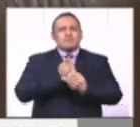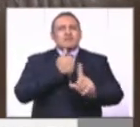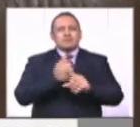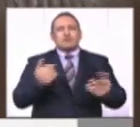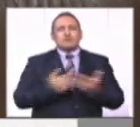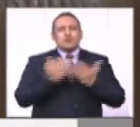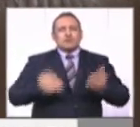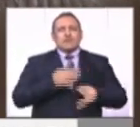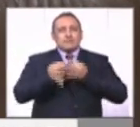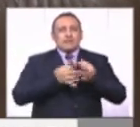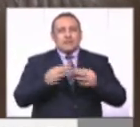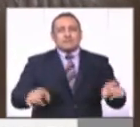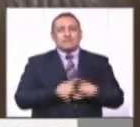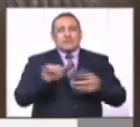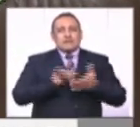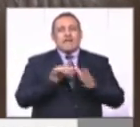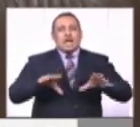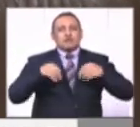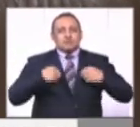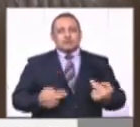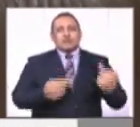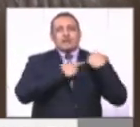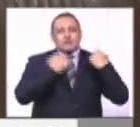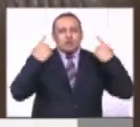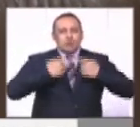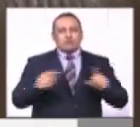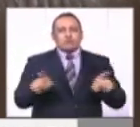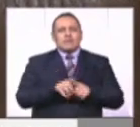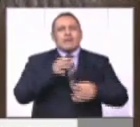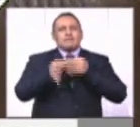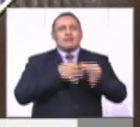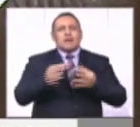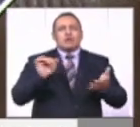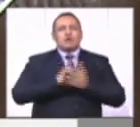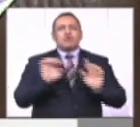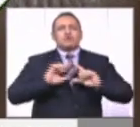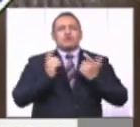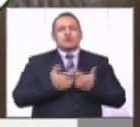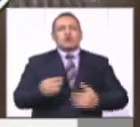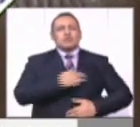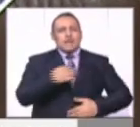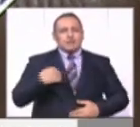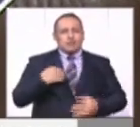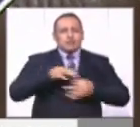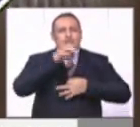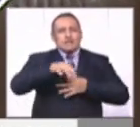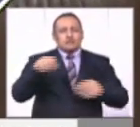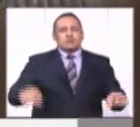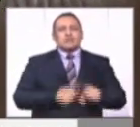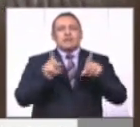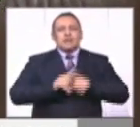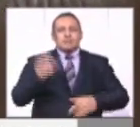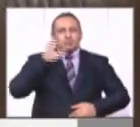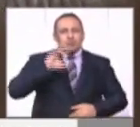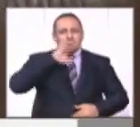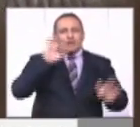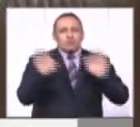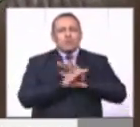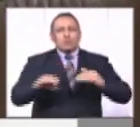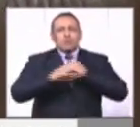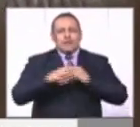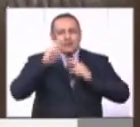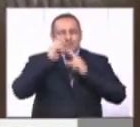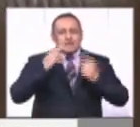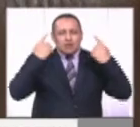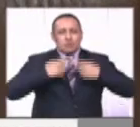donde en el este asumiendo el cargo de Premier indicaba los consejos de ministros descentralizados buscan que nuestra democracia